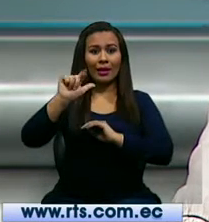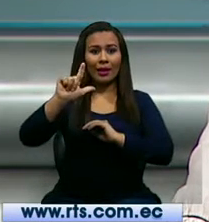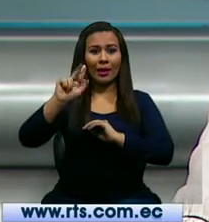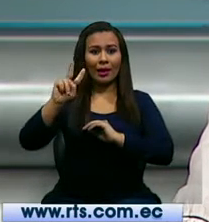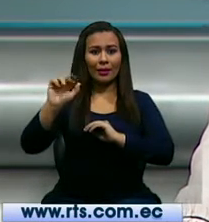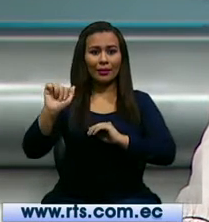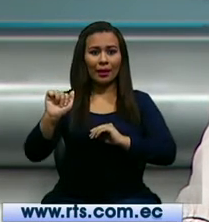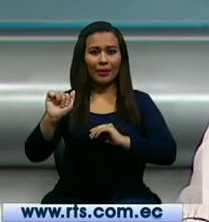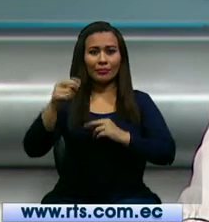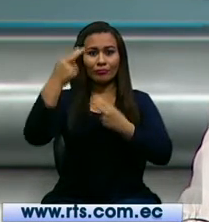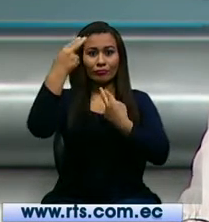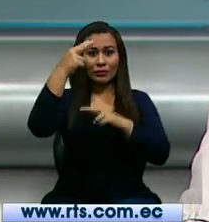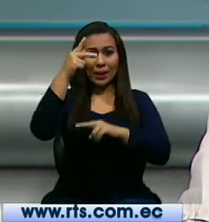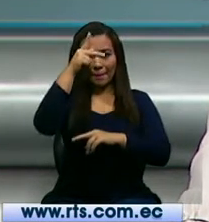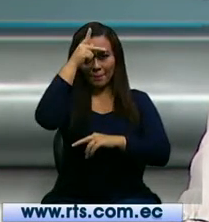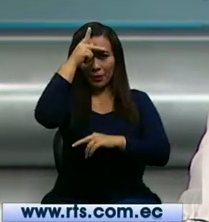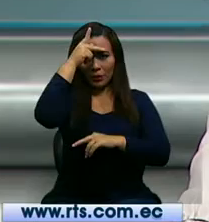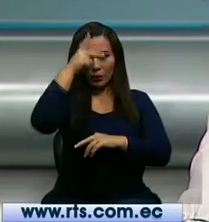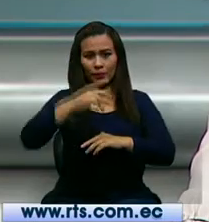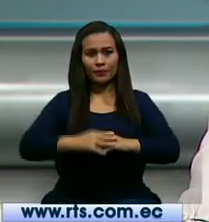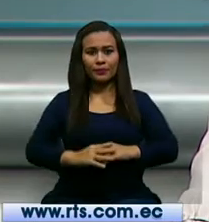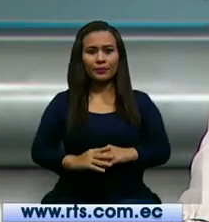Albavisión. Luis, buenas noches.